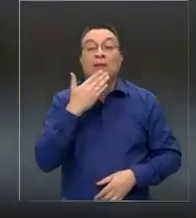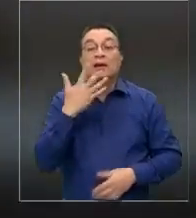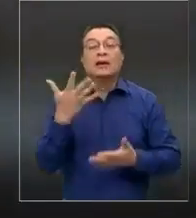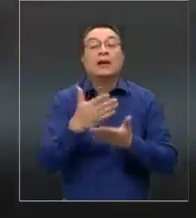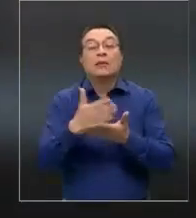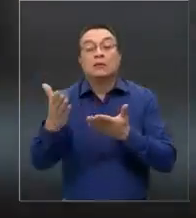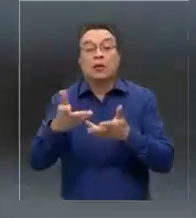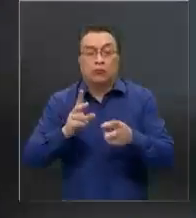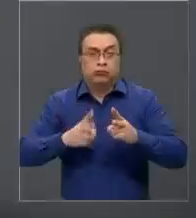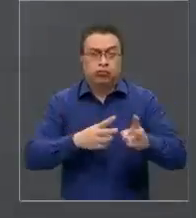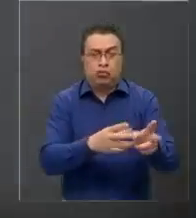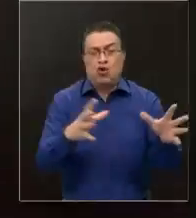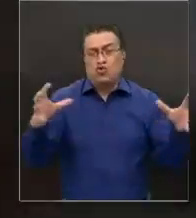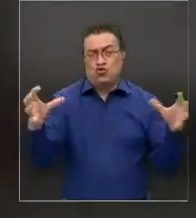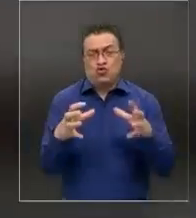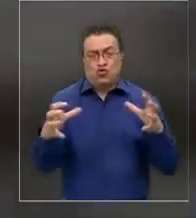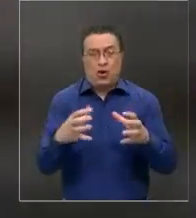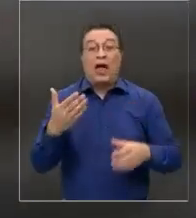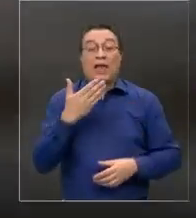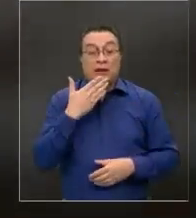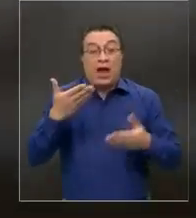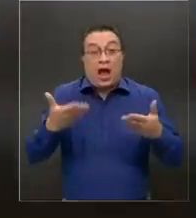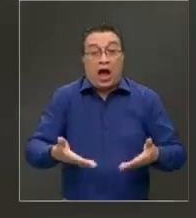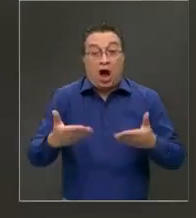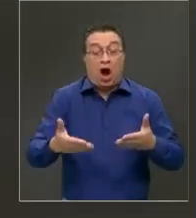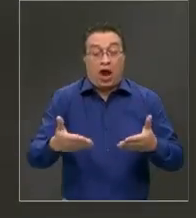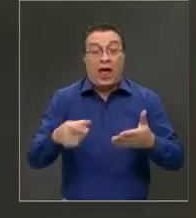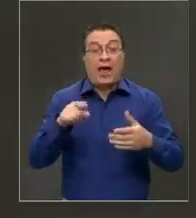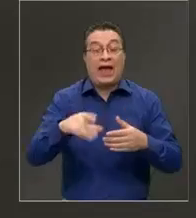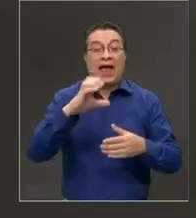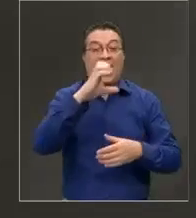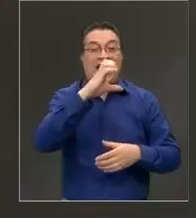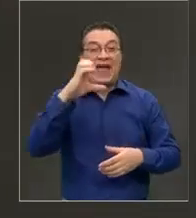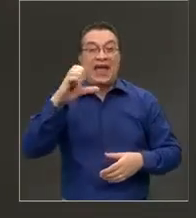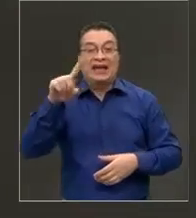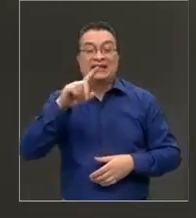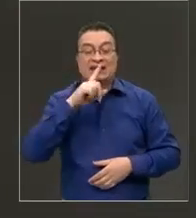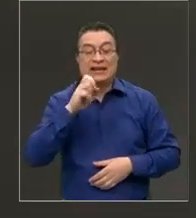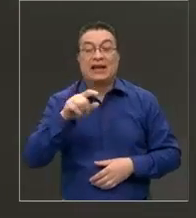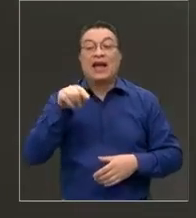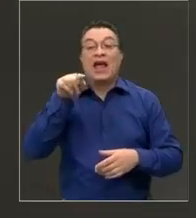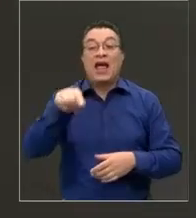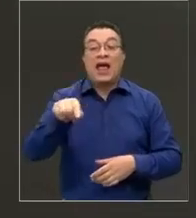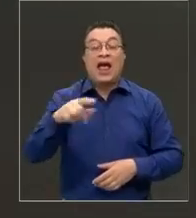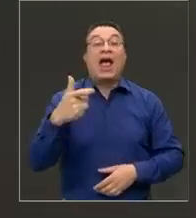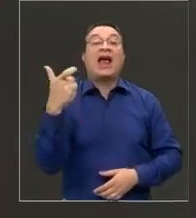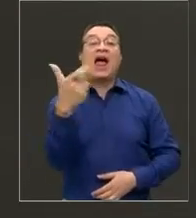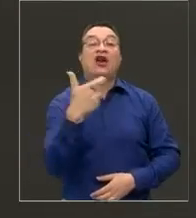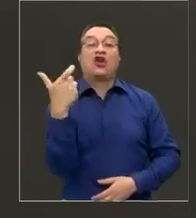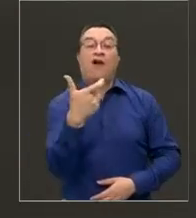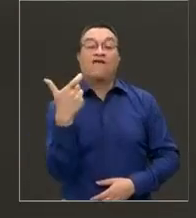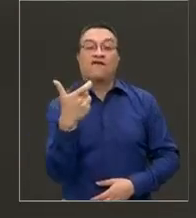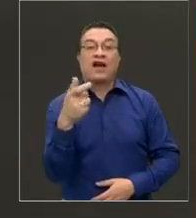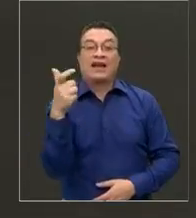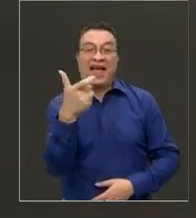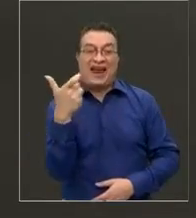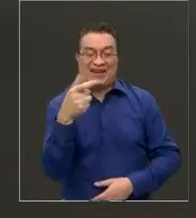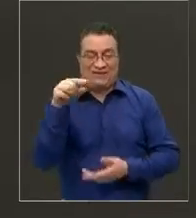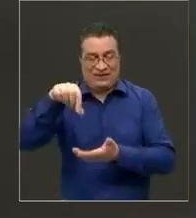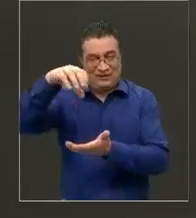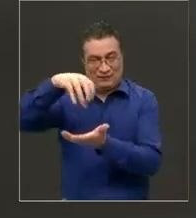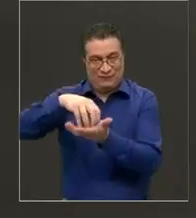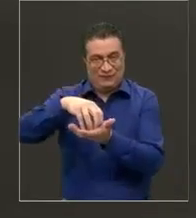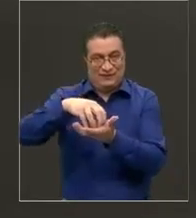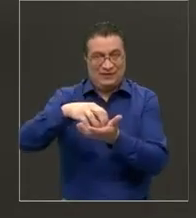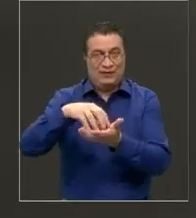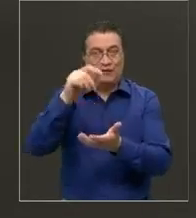en la principal batalla, la más encarnizada en este momento, que ocurre al este, en la ciudad de Kharkov o Kharkiv. Kharkov es la pronunciación en español, Kharkiv es como se